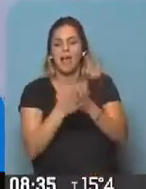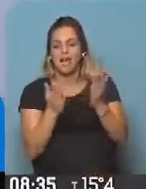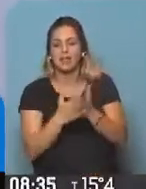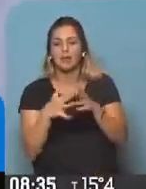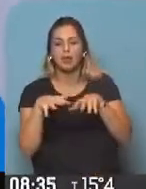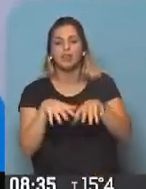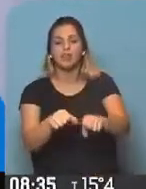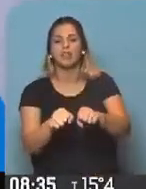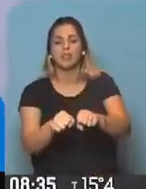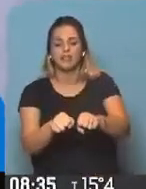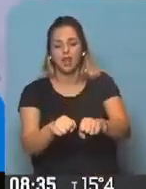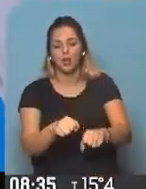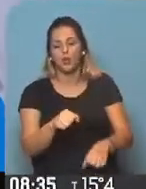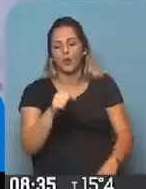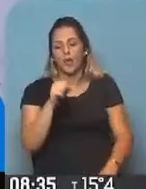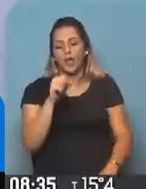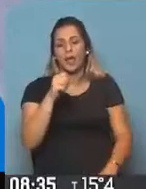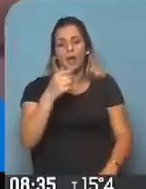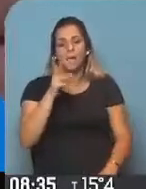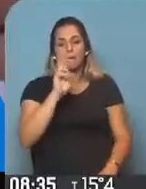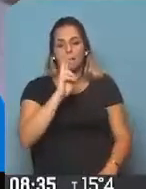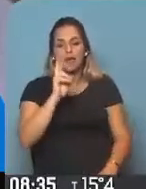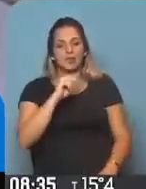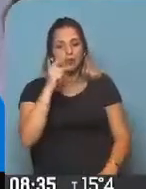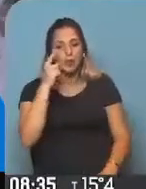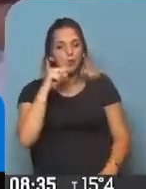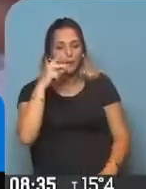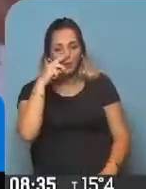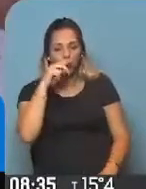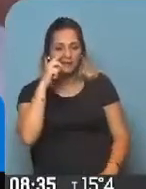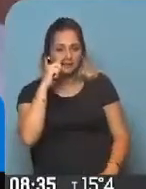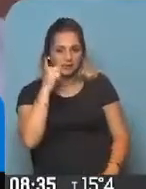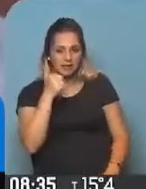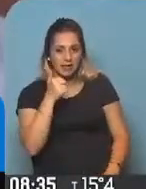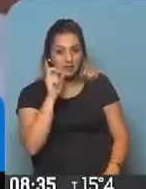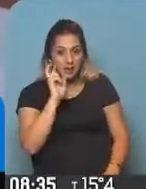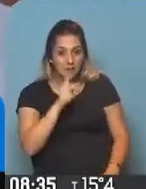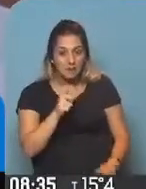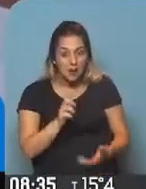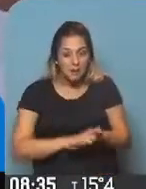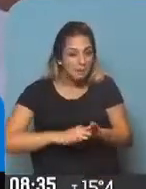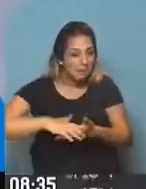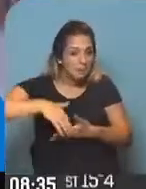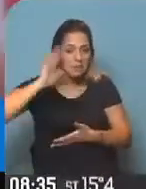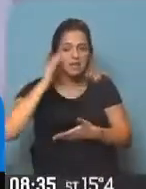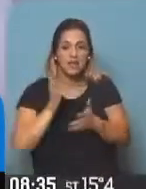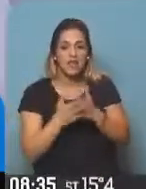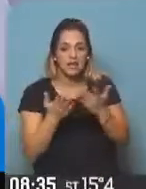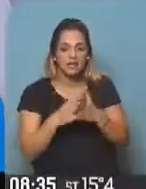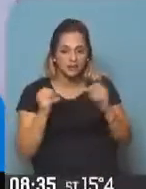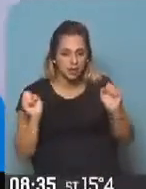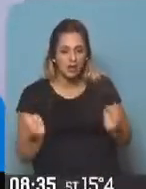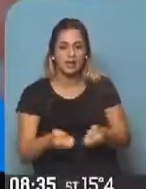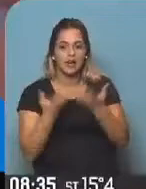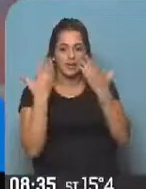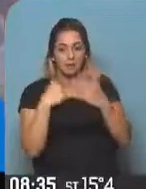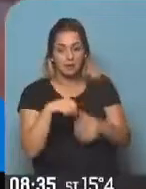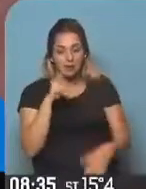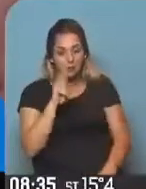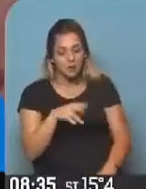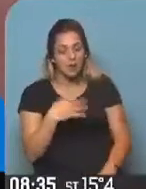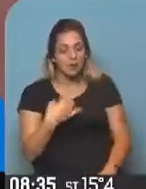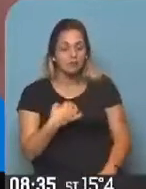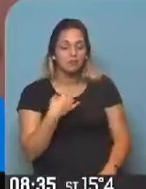que voltea al gobierno legal en marzo del 76 mira cómo fue mira las pilas que siguen quemando los libros esto es maravilloso